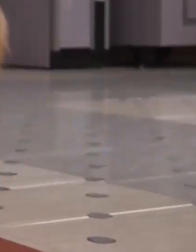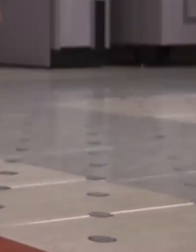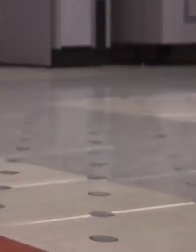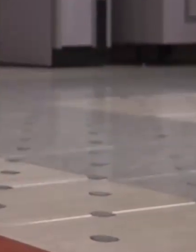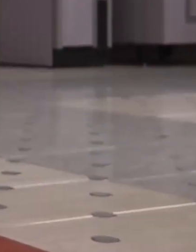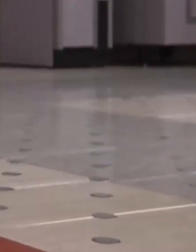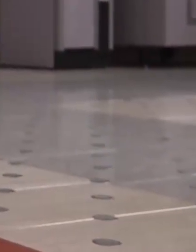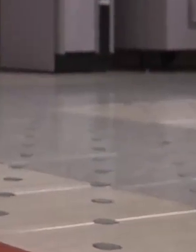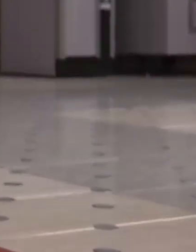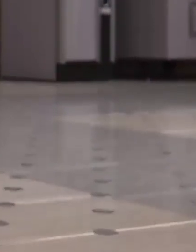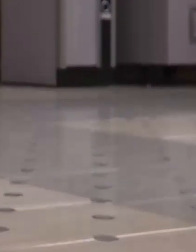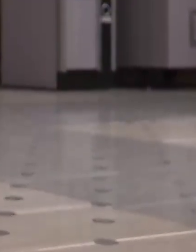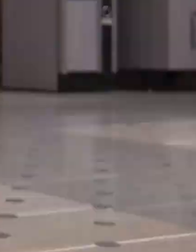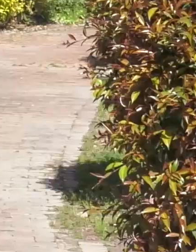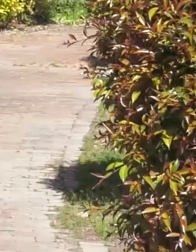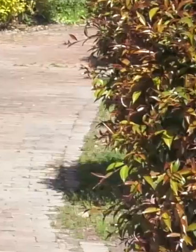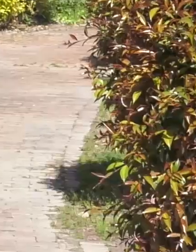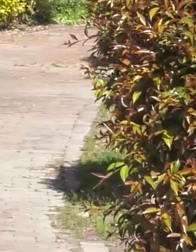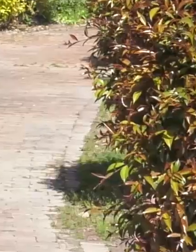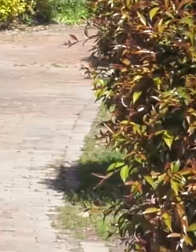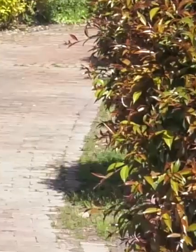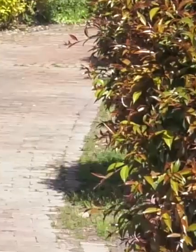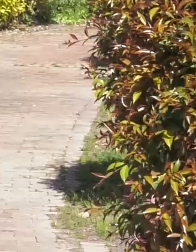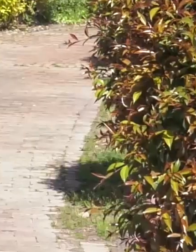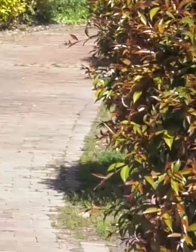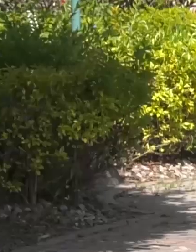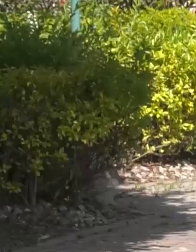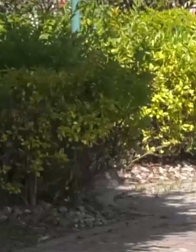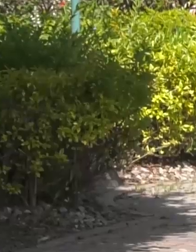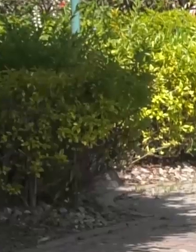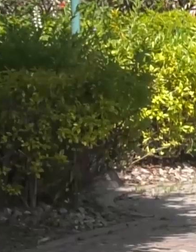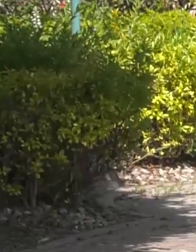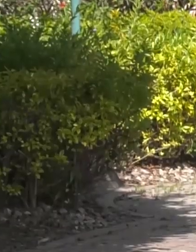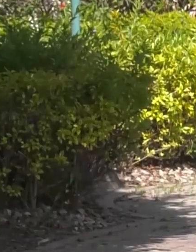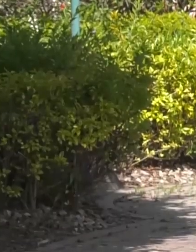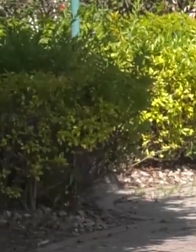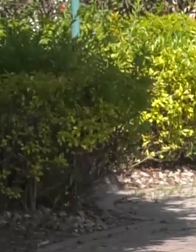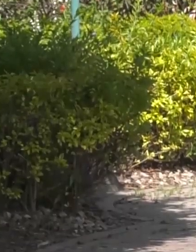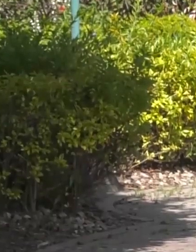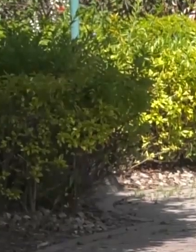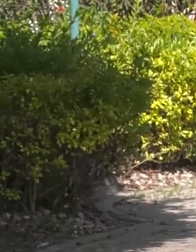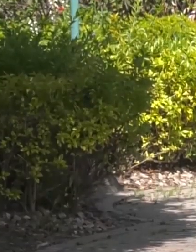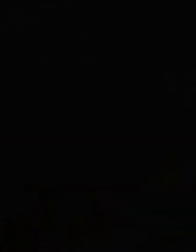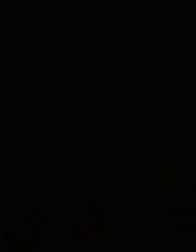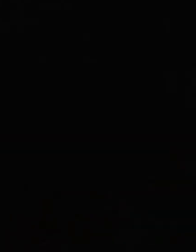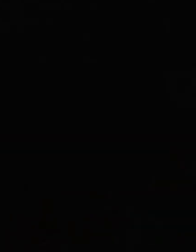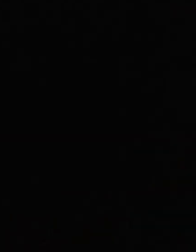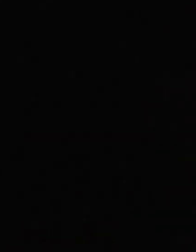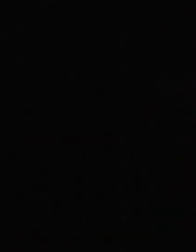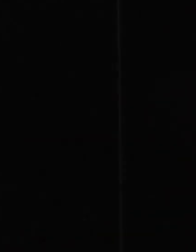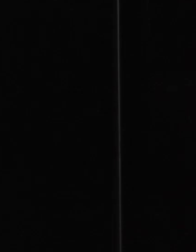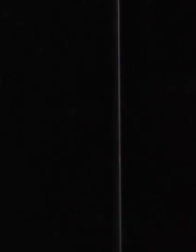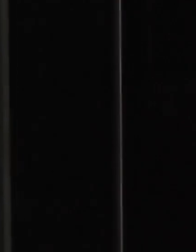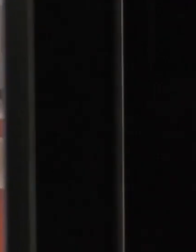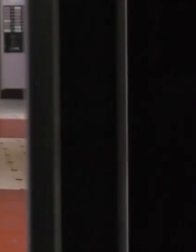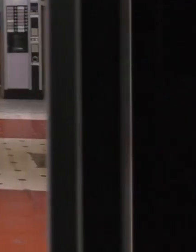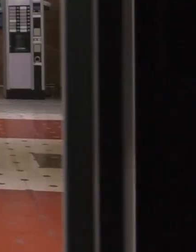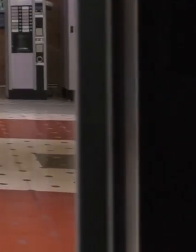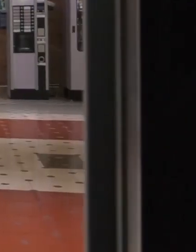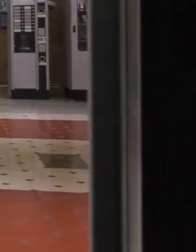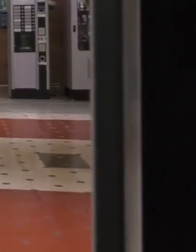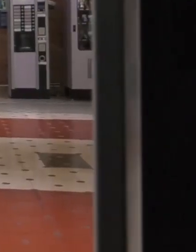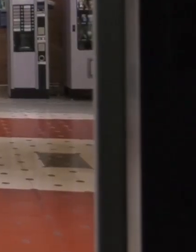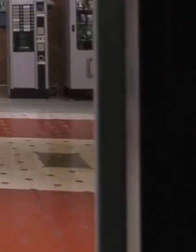de él para que no vaya a llevar explosivos. Normalmente se inicia con la verificación